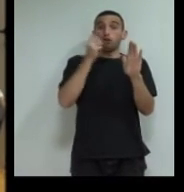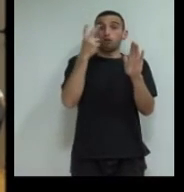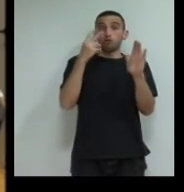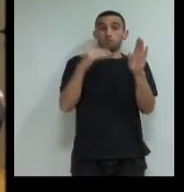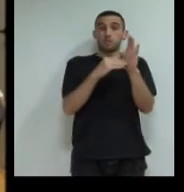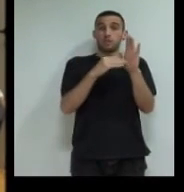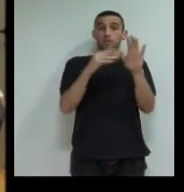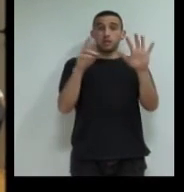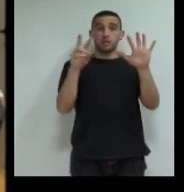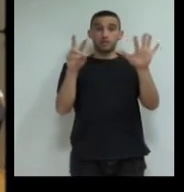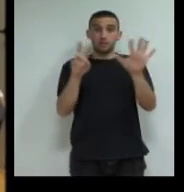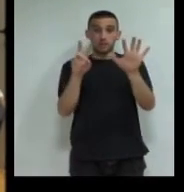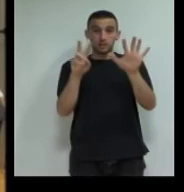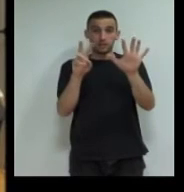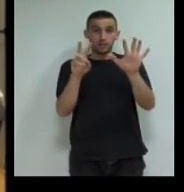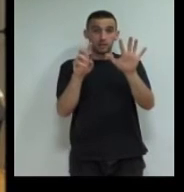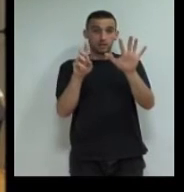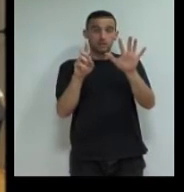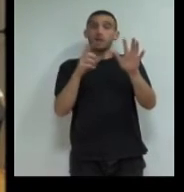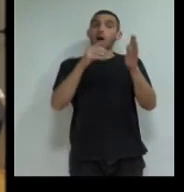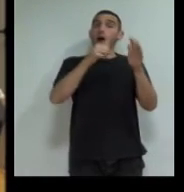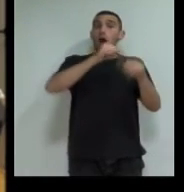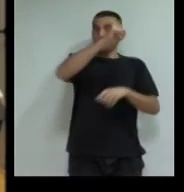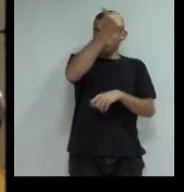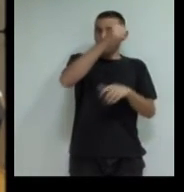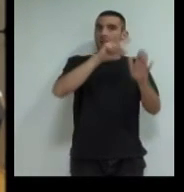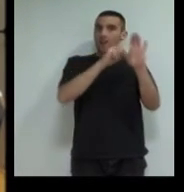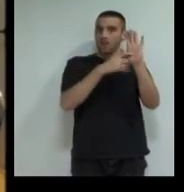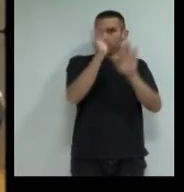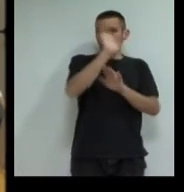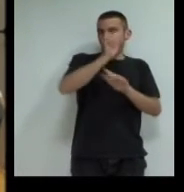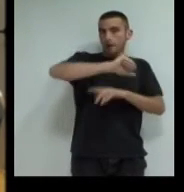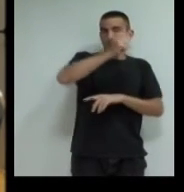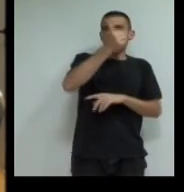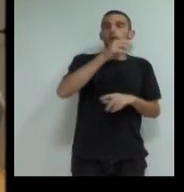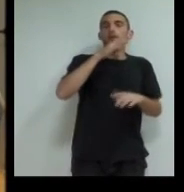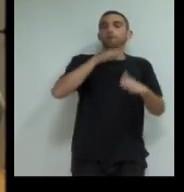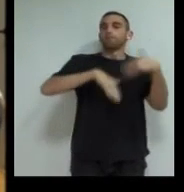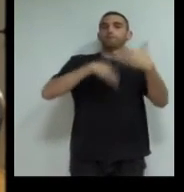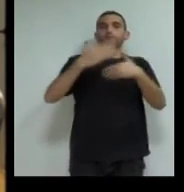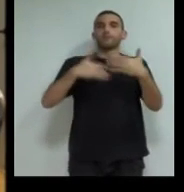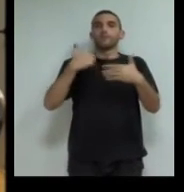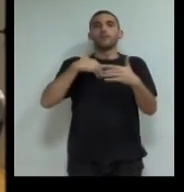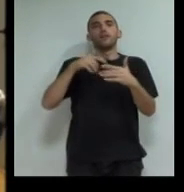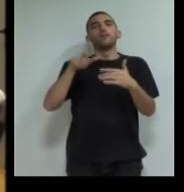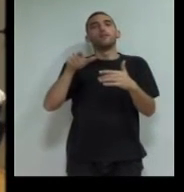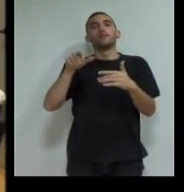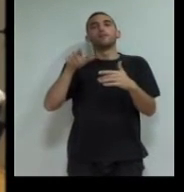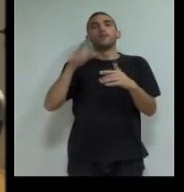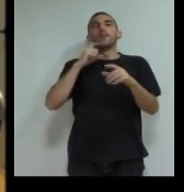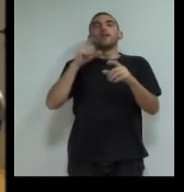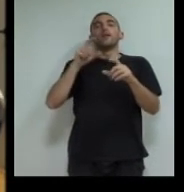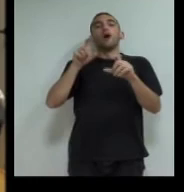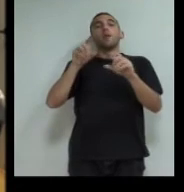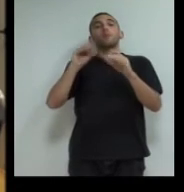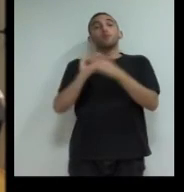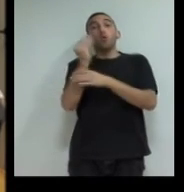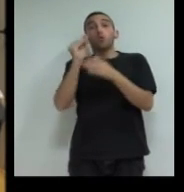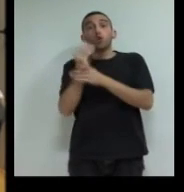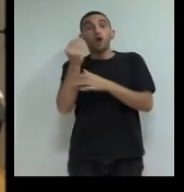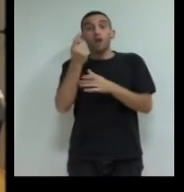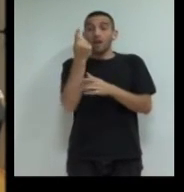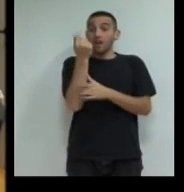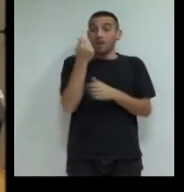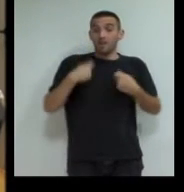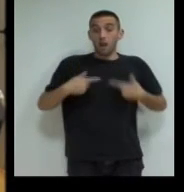cine hay unas ayudas a la distribución cinematográfica que las distribuidoras, sí, todos aquellos costes que las productoras no